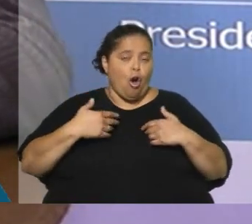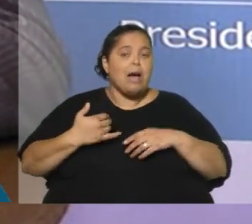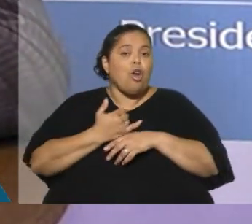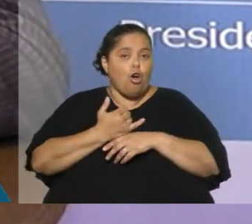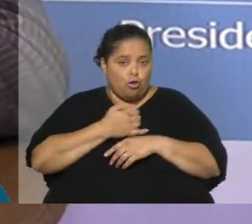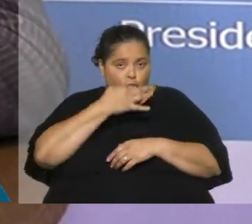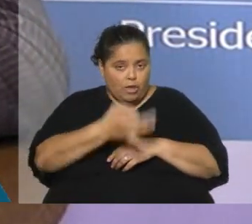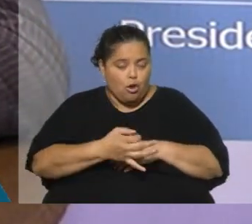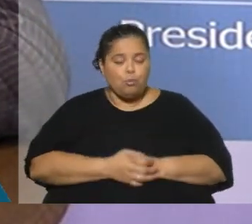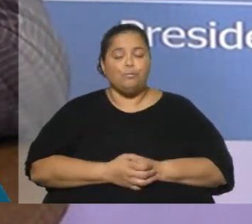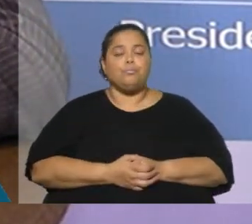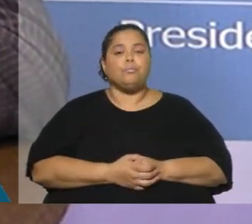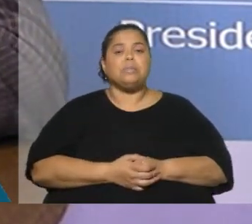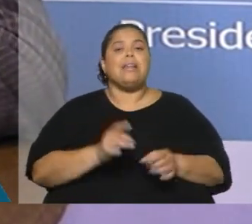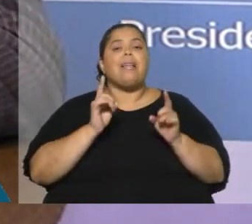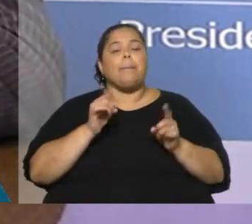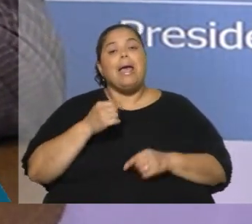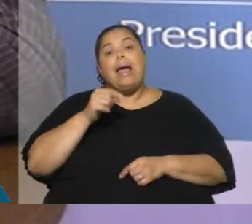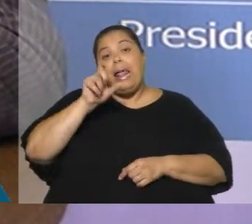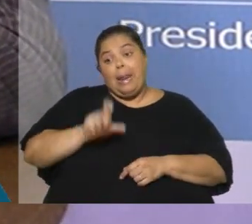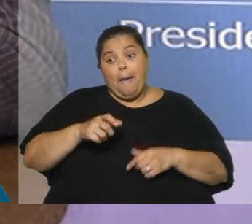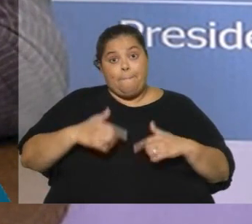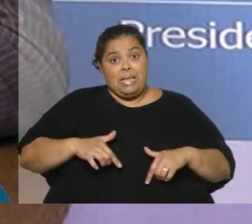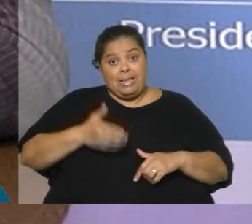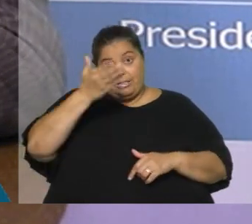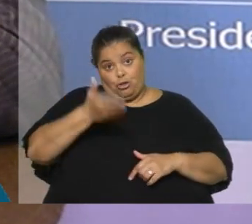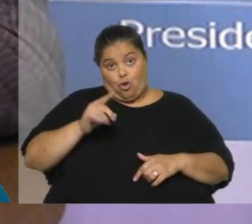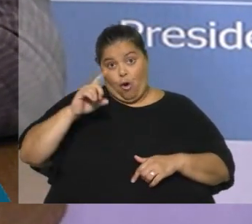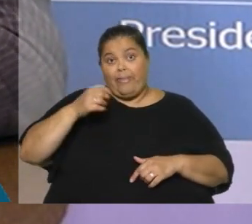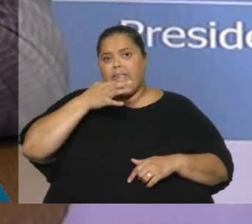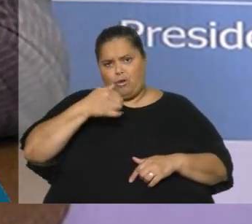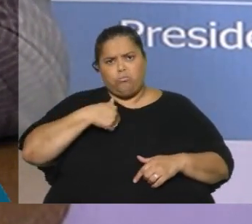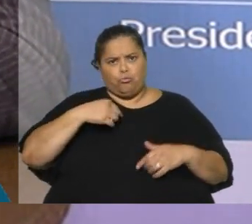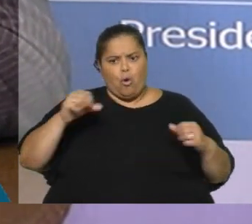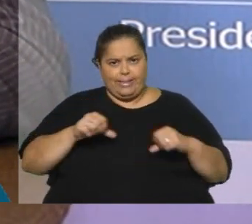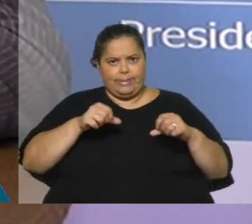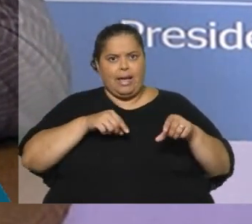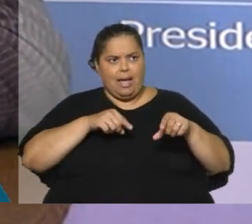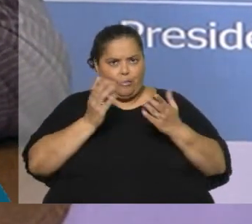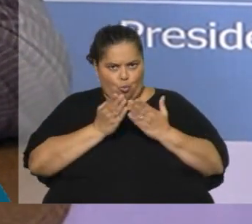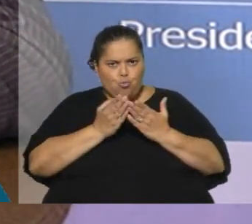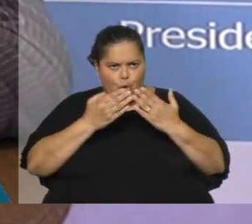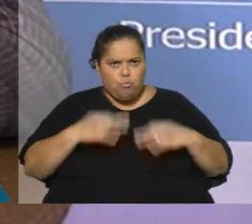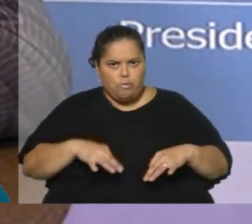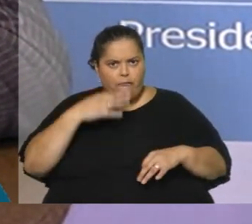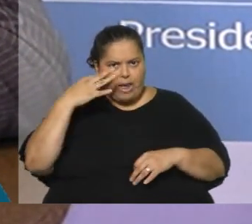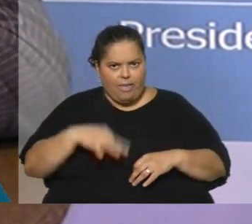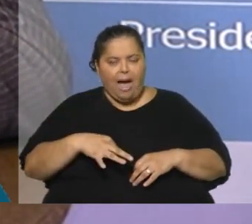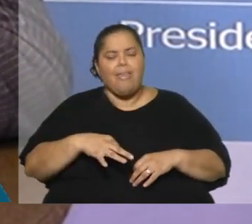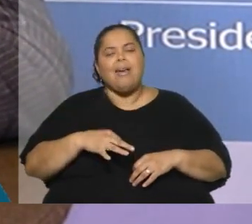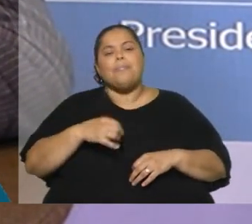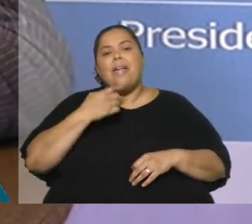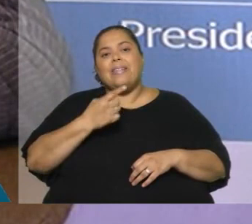equivocado, reivindicó que había hecho la carrera, que esos días que